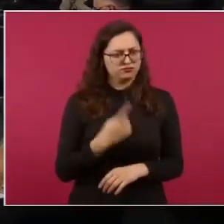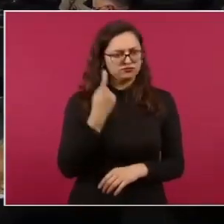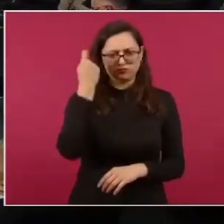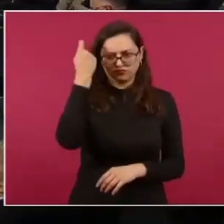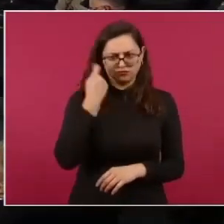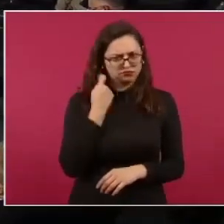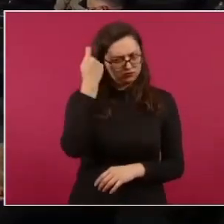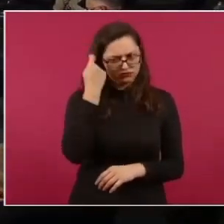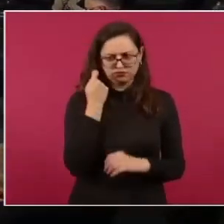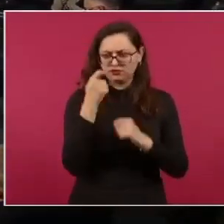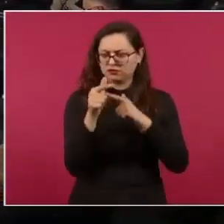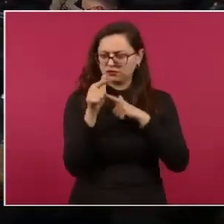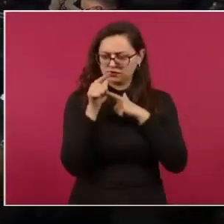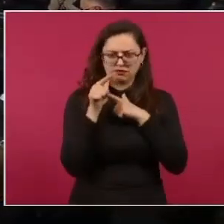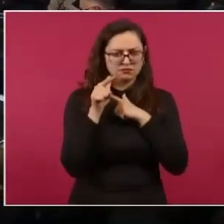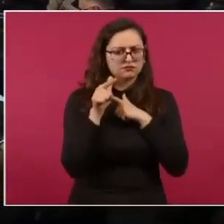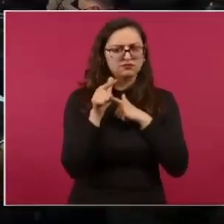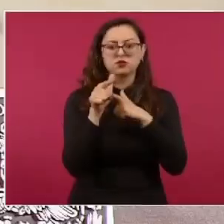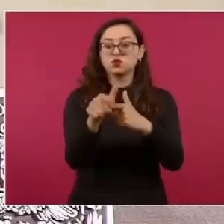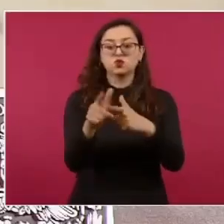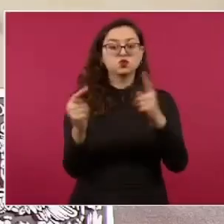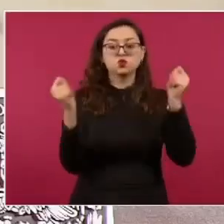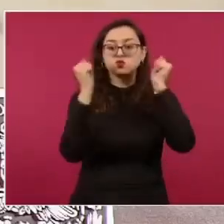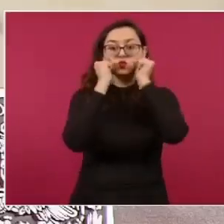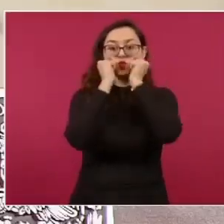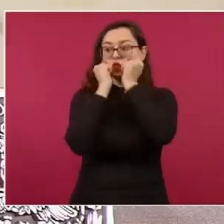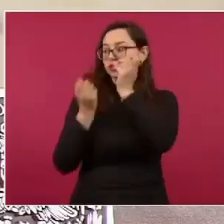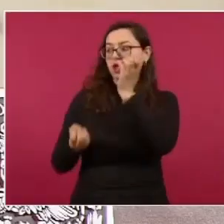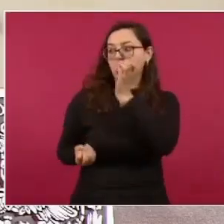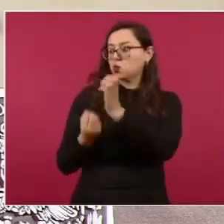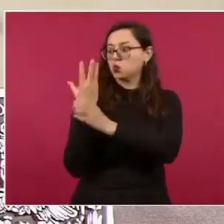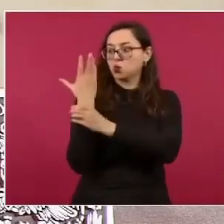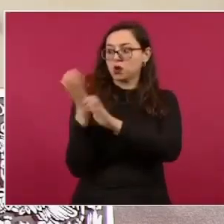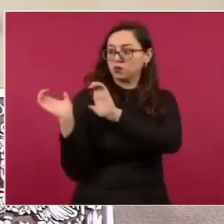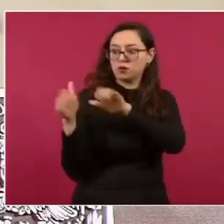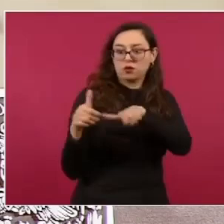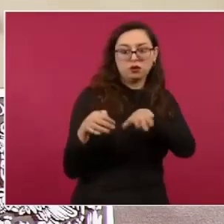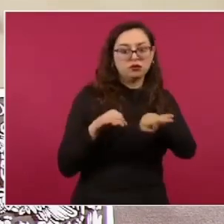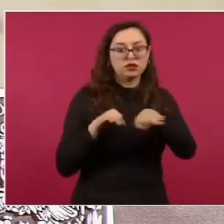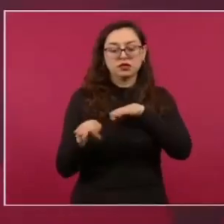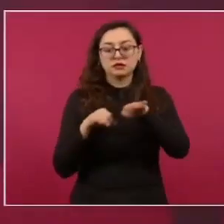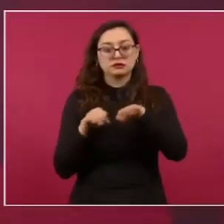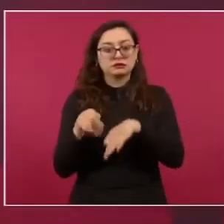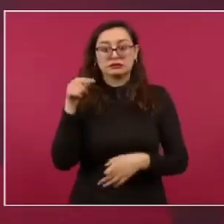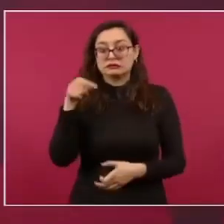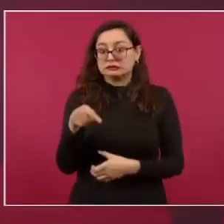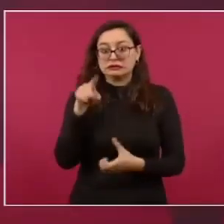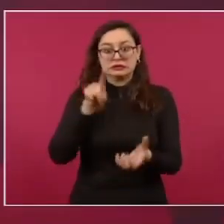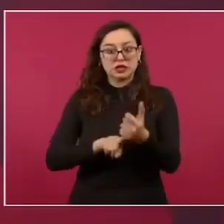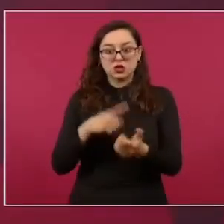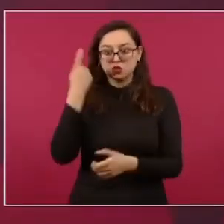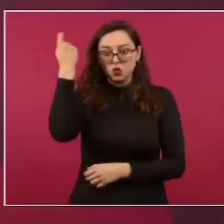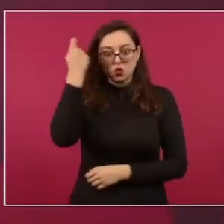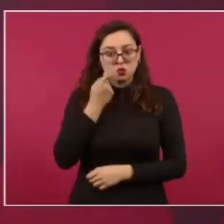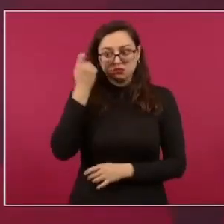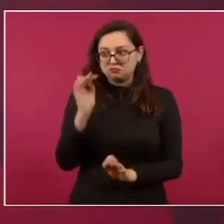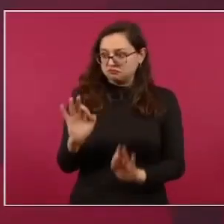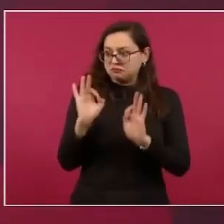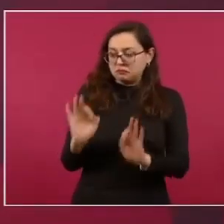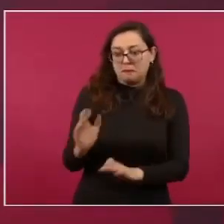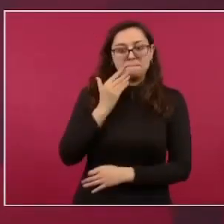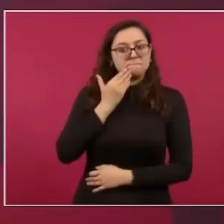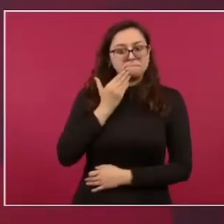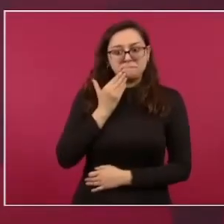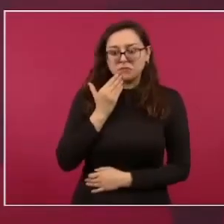de jubilación actual, que es pues digamos muy bueno, quizá el mejor que exista en todo el país.